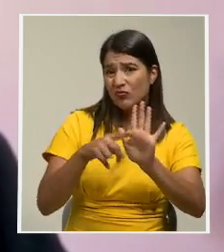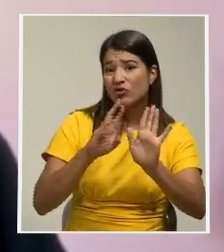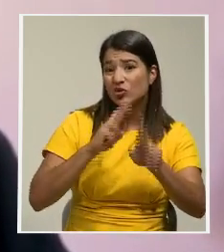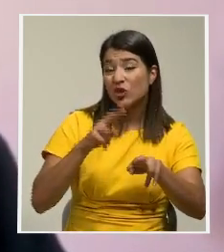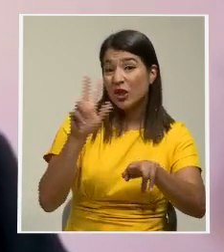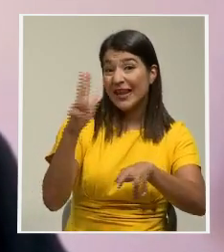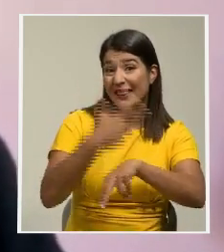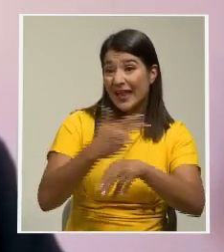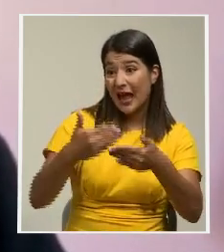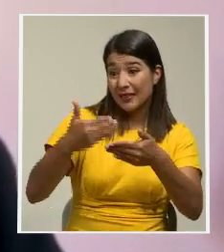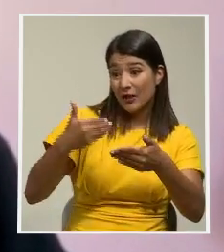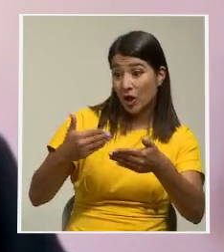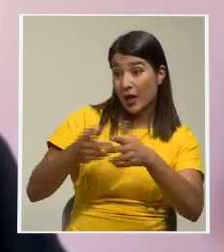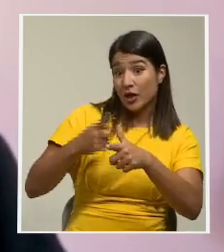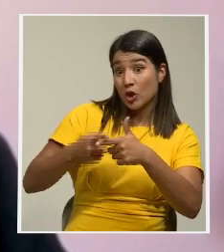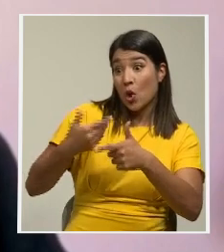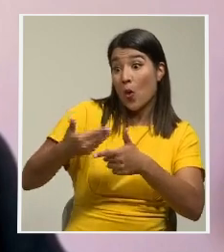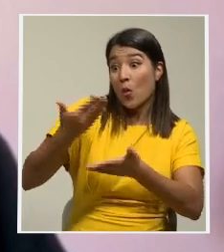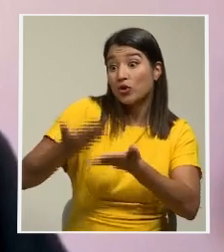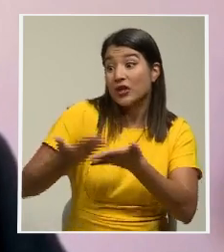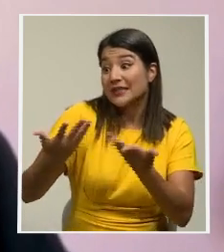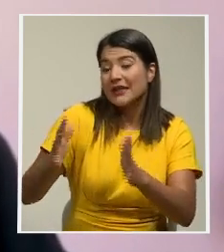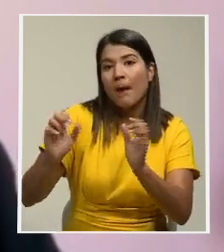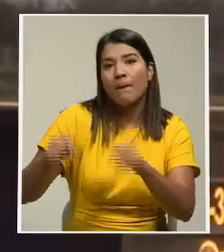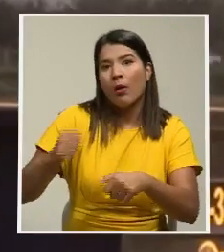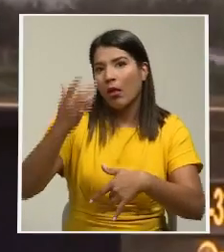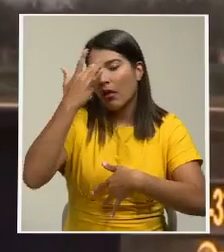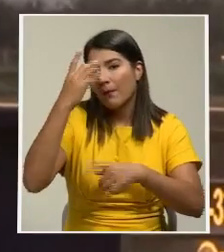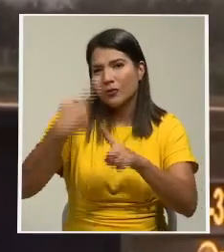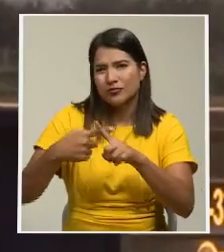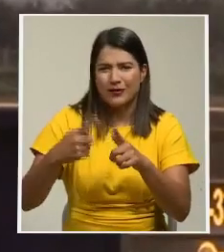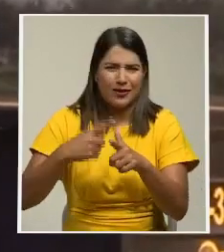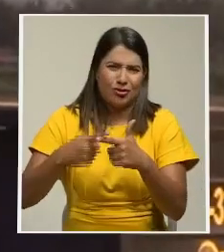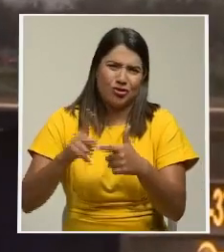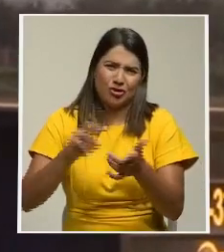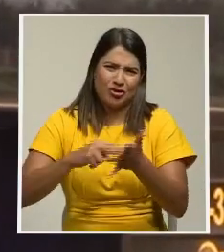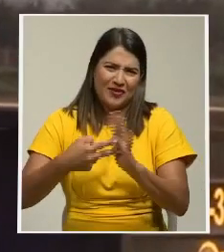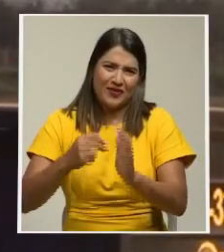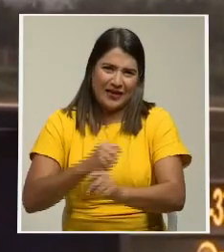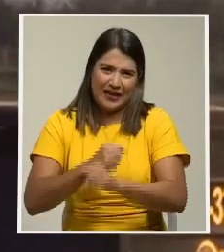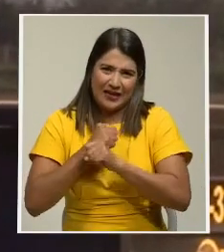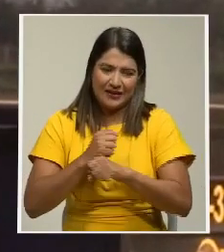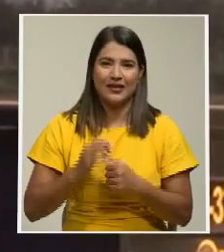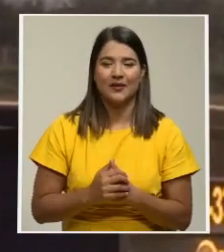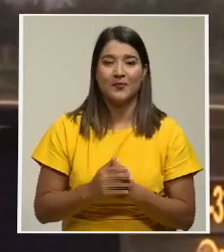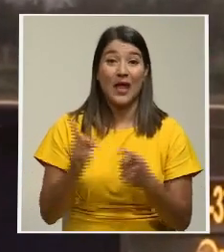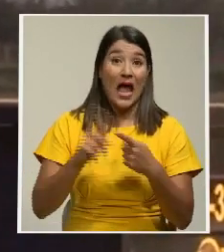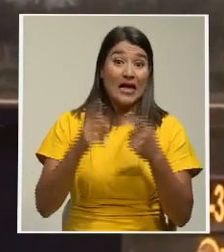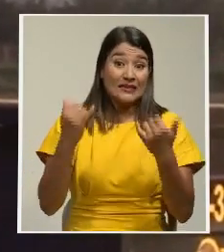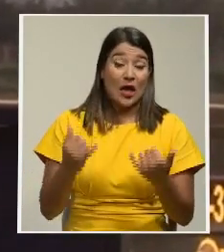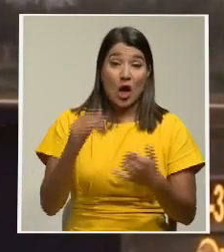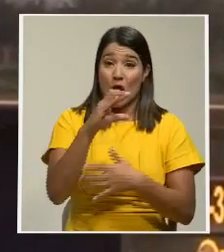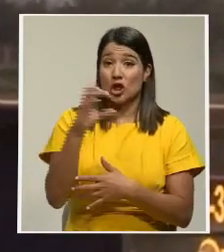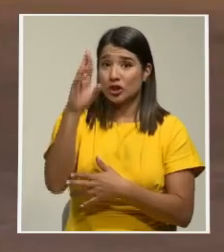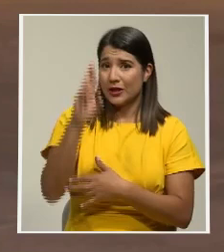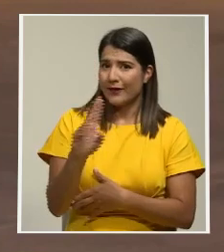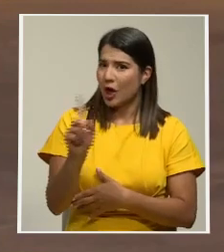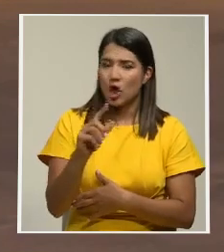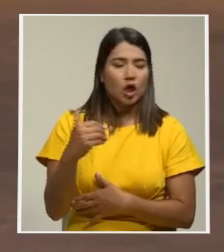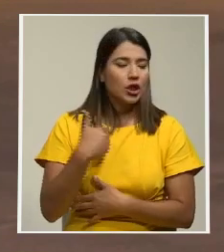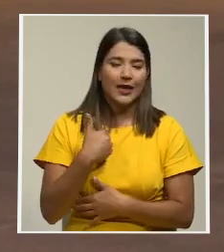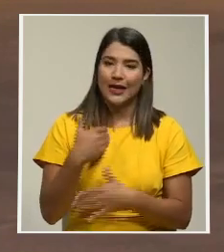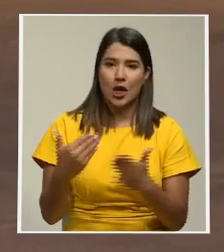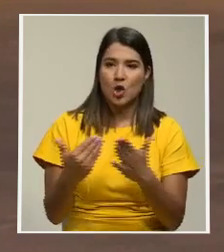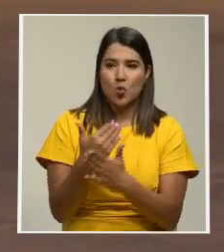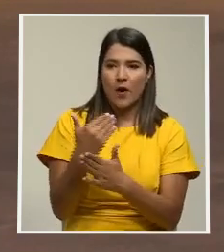en el periodo presintomático, así que no es absolutamente ninguna garantía. Según Salas, por el momento el país no reporta casos nuevos de cepas